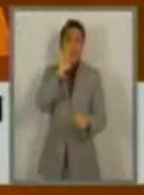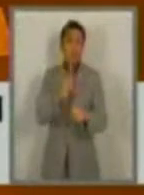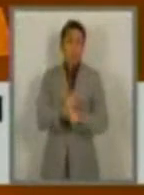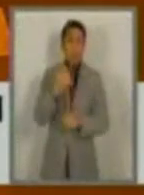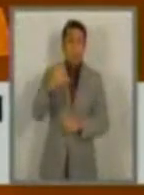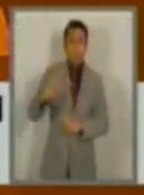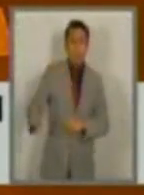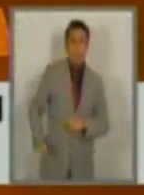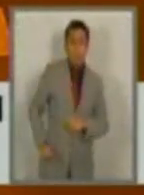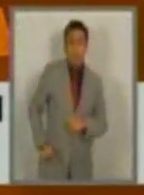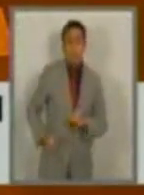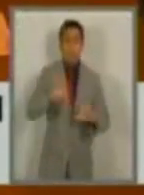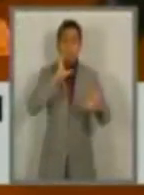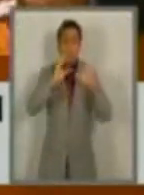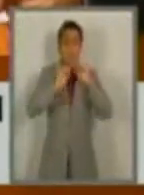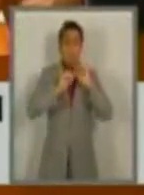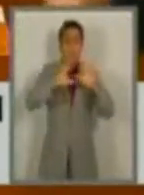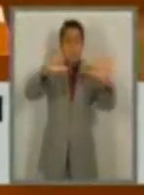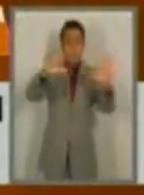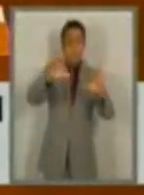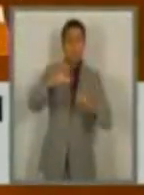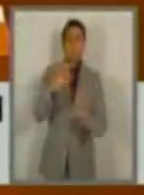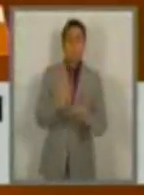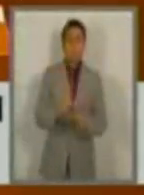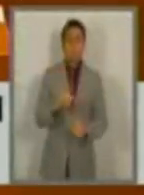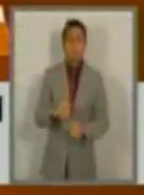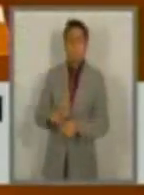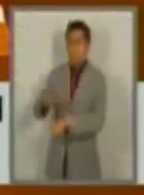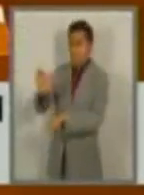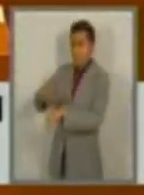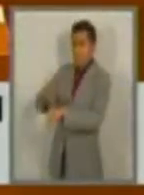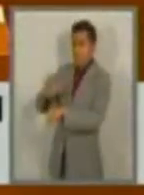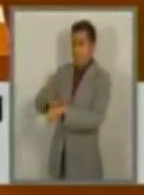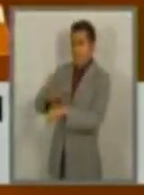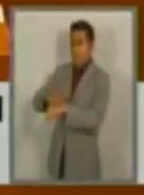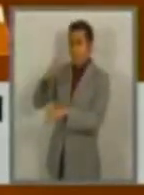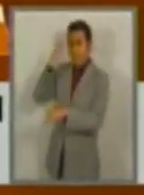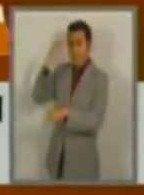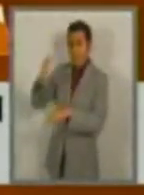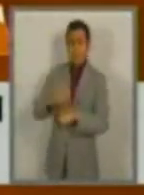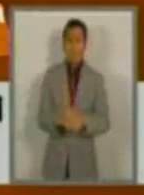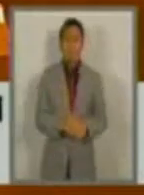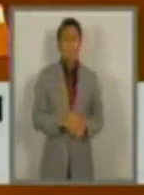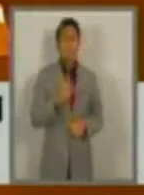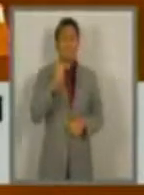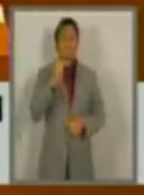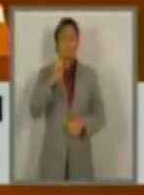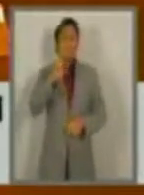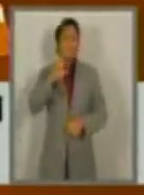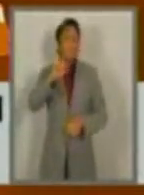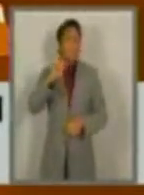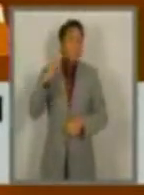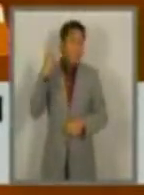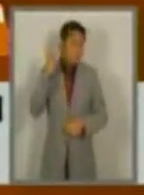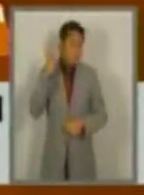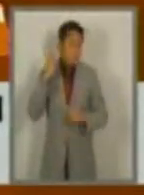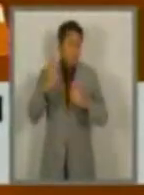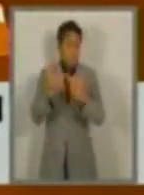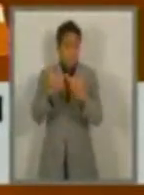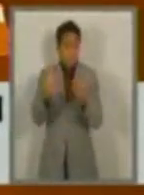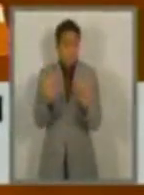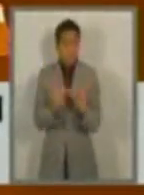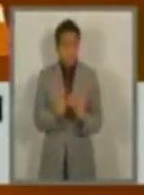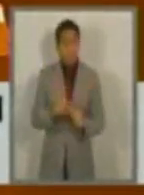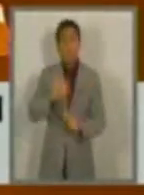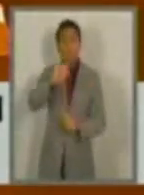propaganda gubernamental. Nosotros, los senadores del PRI, reiteramos nuestro compromiso con la transparencia, la libertad